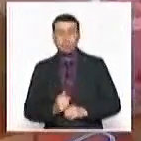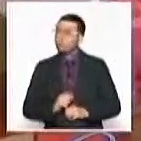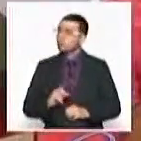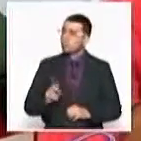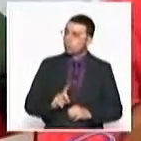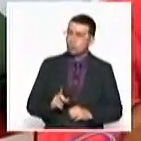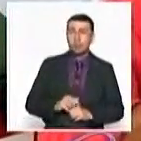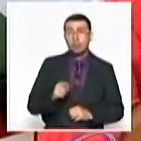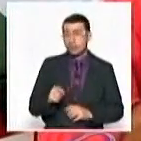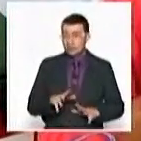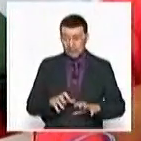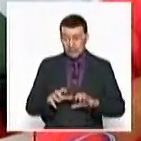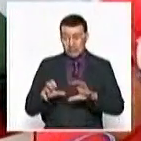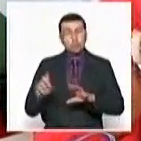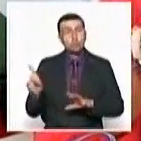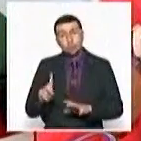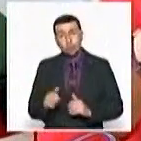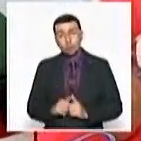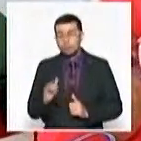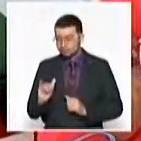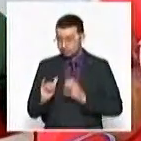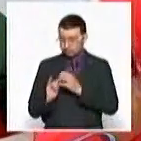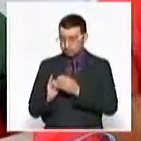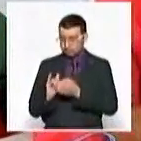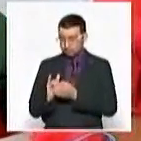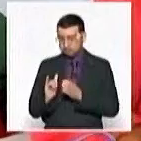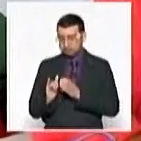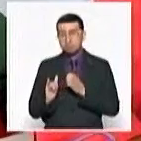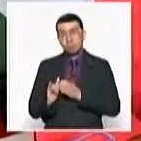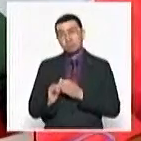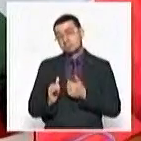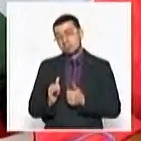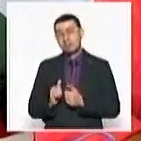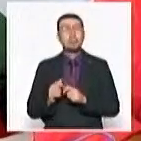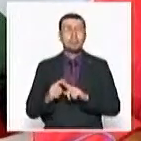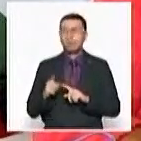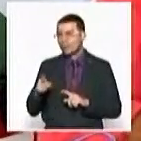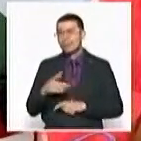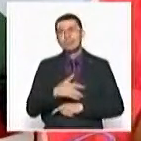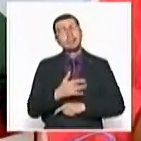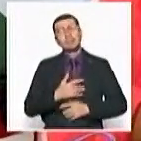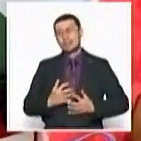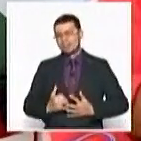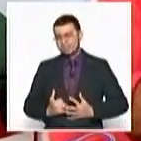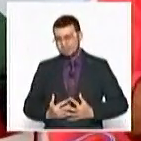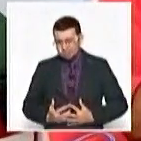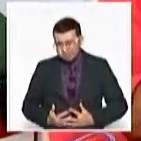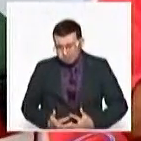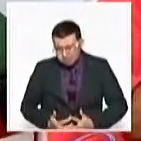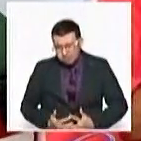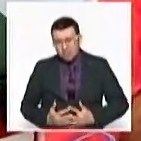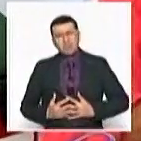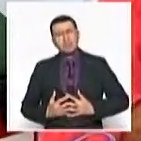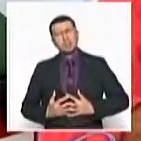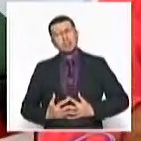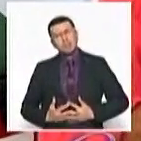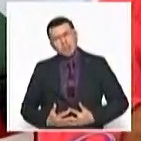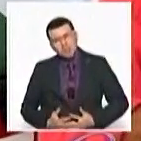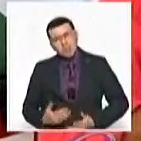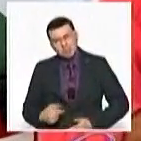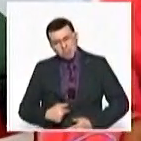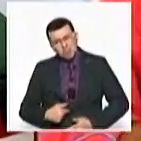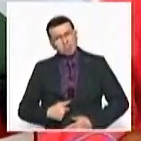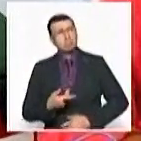tumor benigno. Pero si ya creció tanto que le causa ese peso como si tuviera ahí una pelota, un balón metido